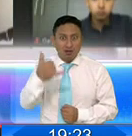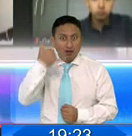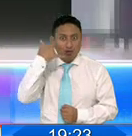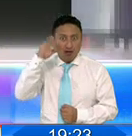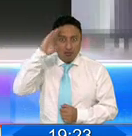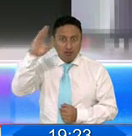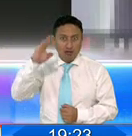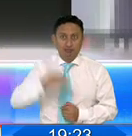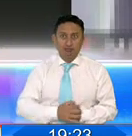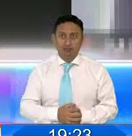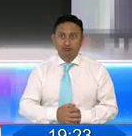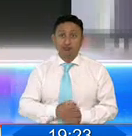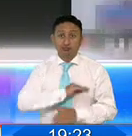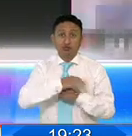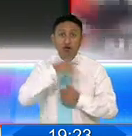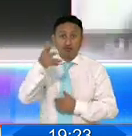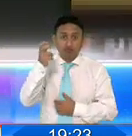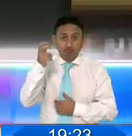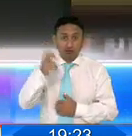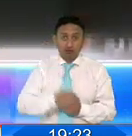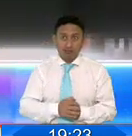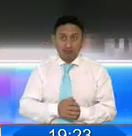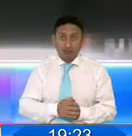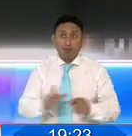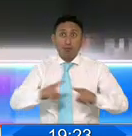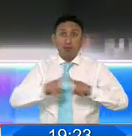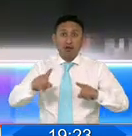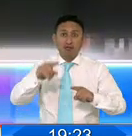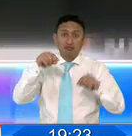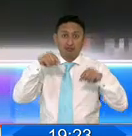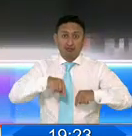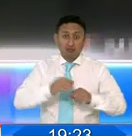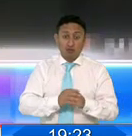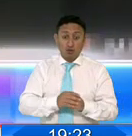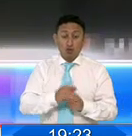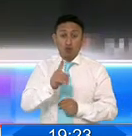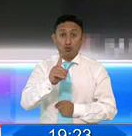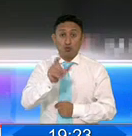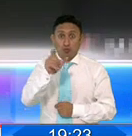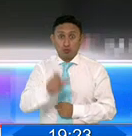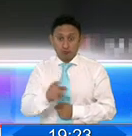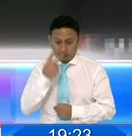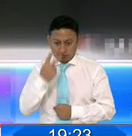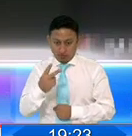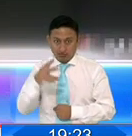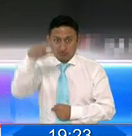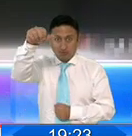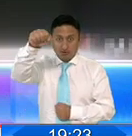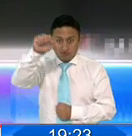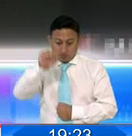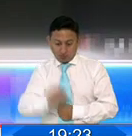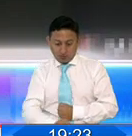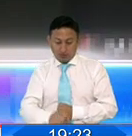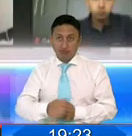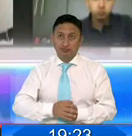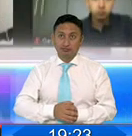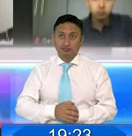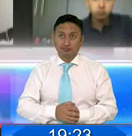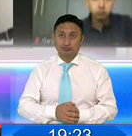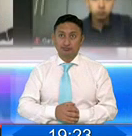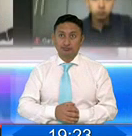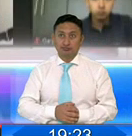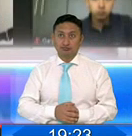Llame a la policía. Todo quedó grabado, pero la transmisión se interrumpe cuando uno de los sujetos mueve la cámara del computador.